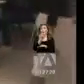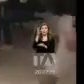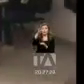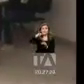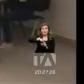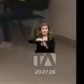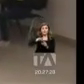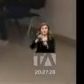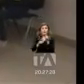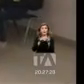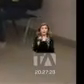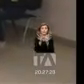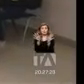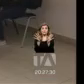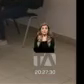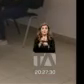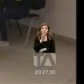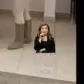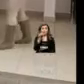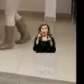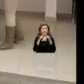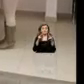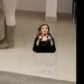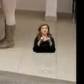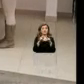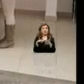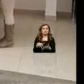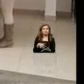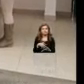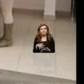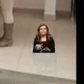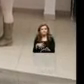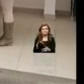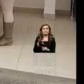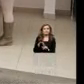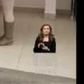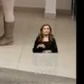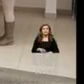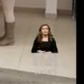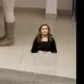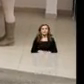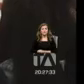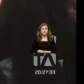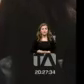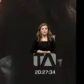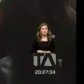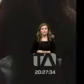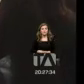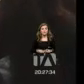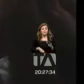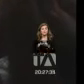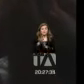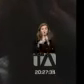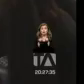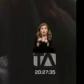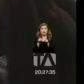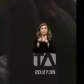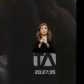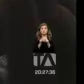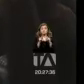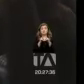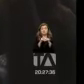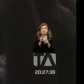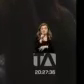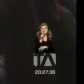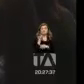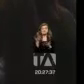la ciudadanía demuestra falta de conocimiento e indecisión ante el sufragio gran parte de la ciudadanía afirma desconocer incluso